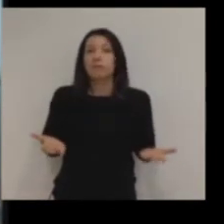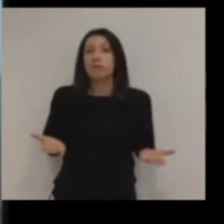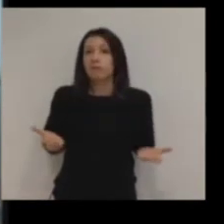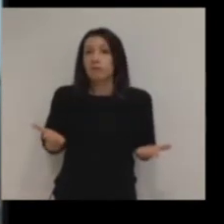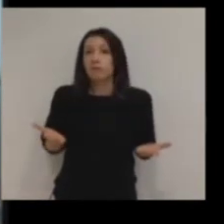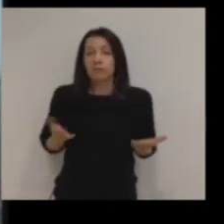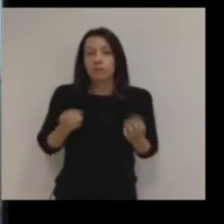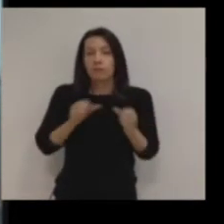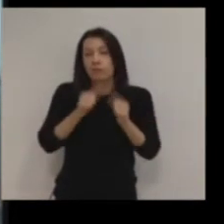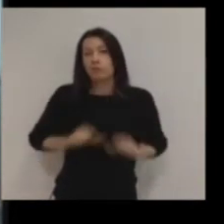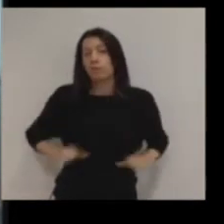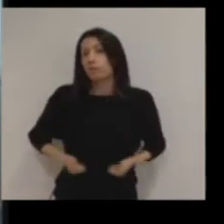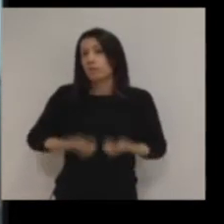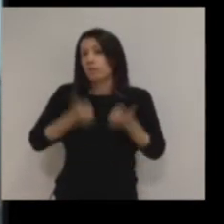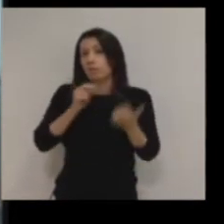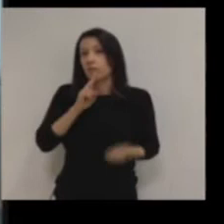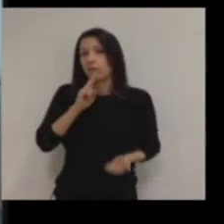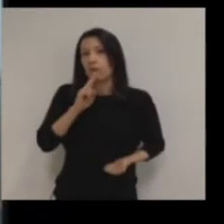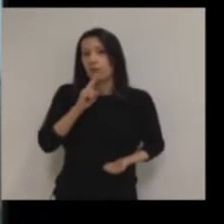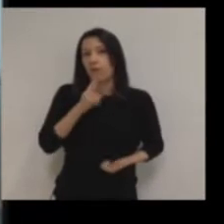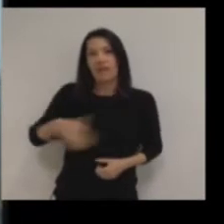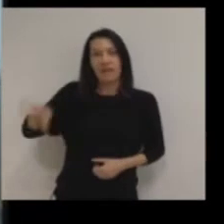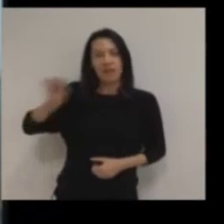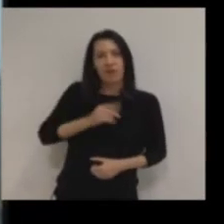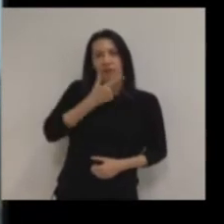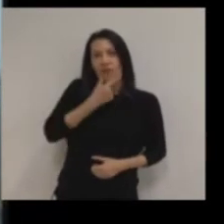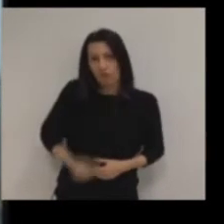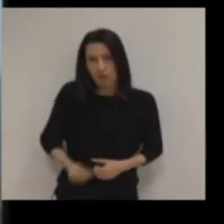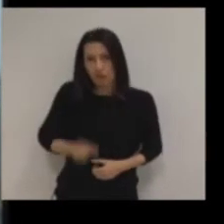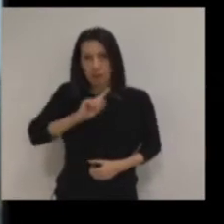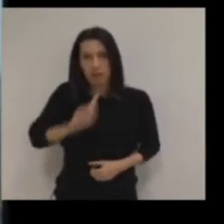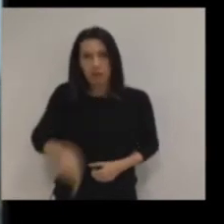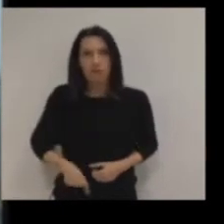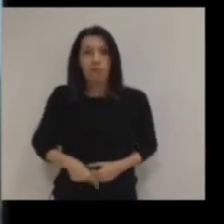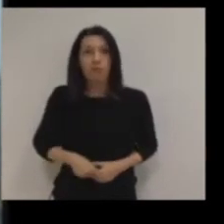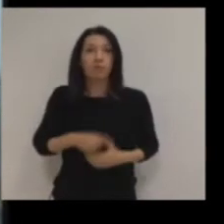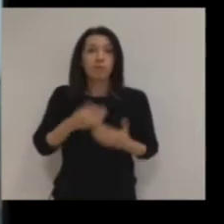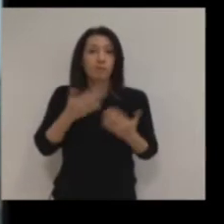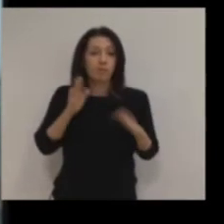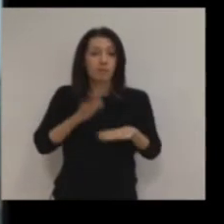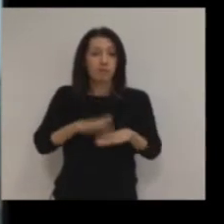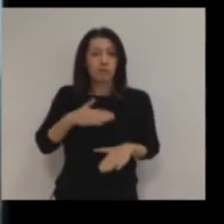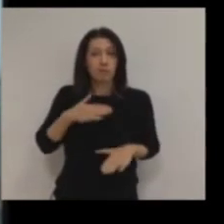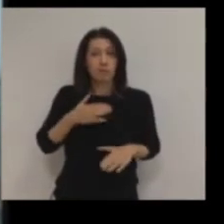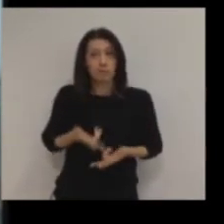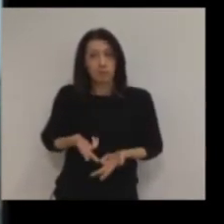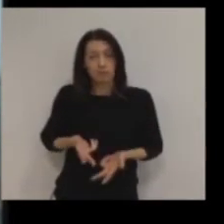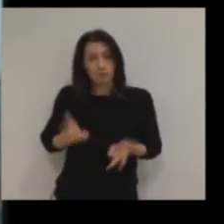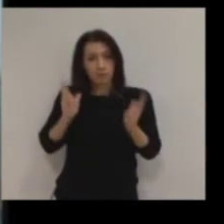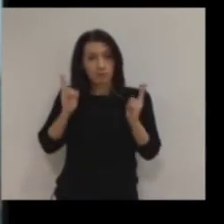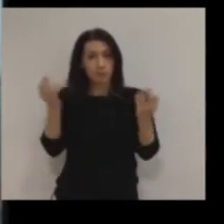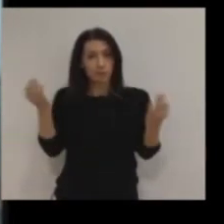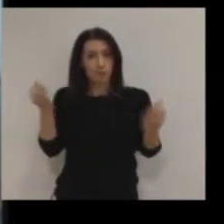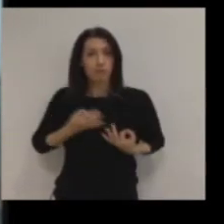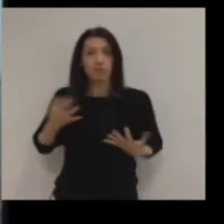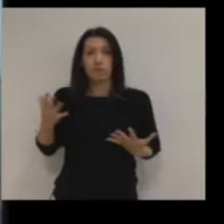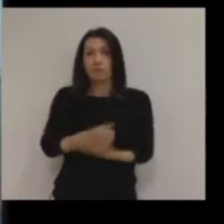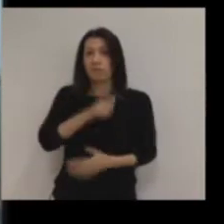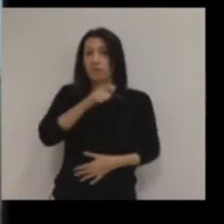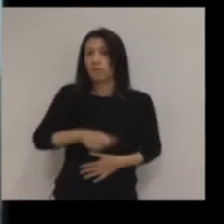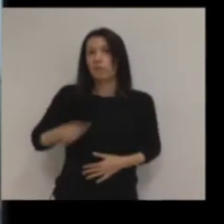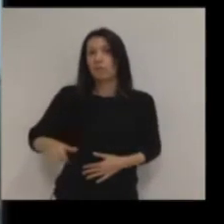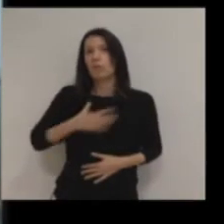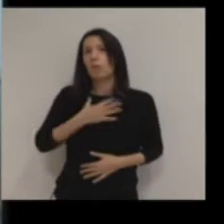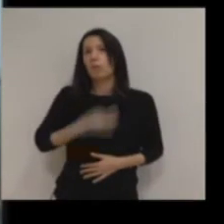y de la forma más inteligible posible. De esta forma permitiremos que todas las personas